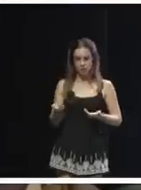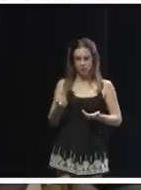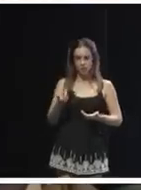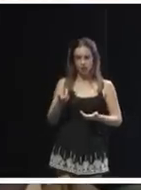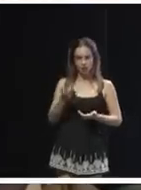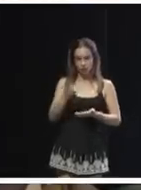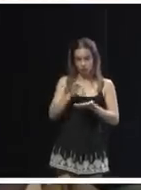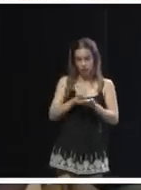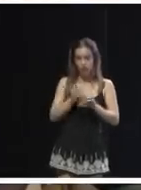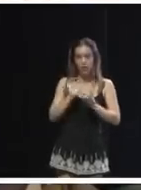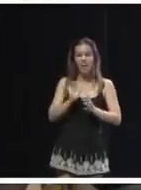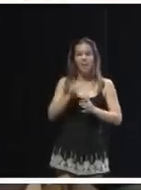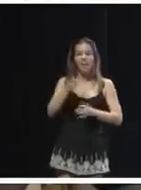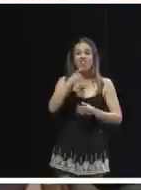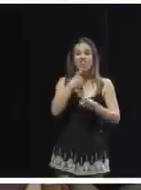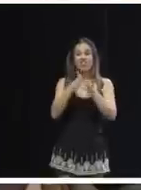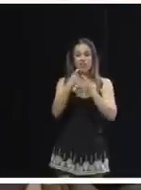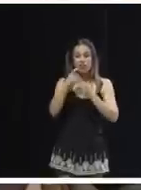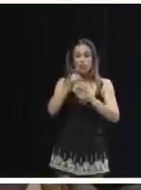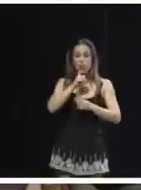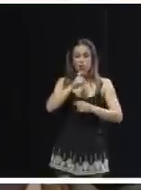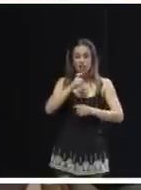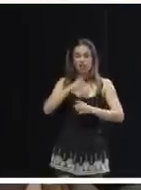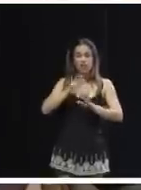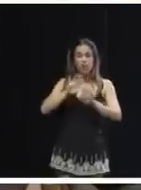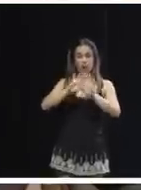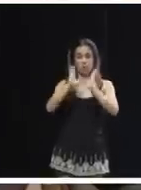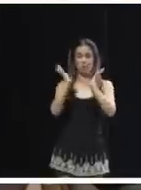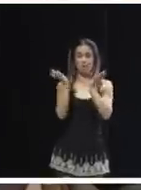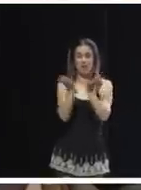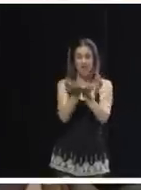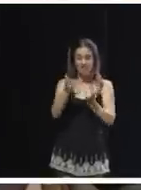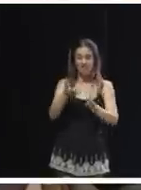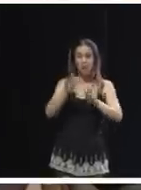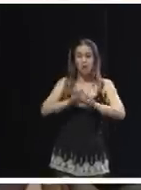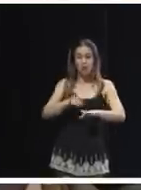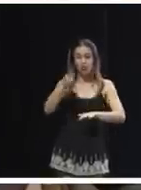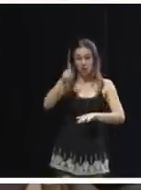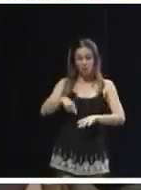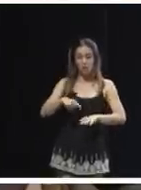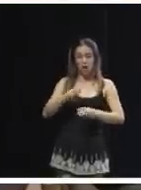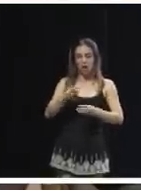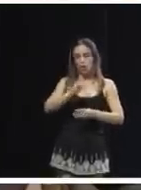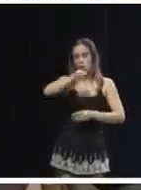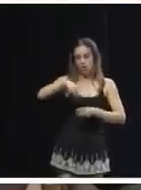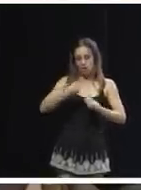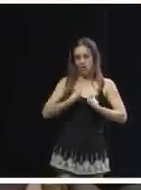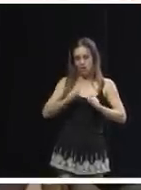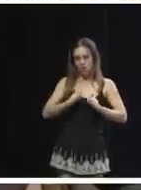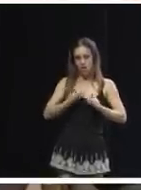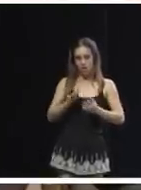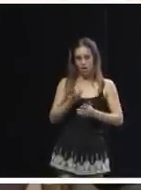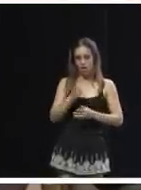está dificultando el planeta, pero está dificultando nuestras vidas.